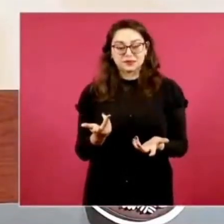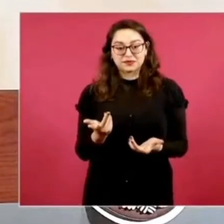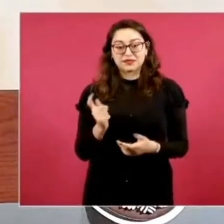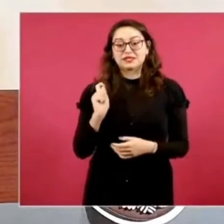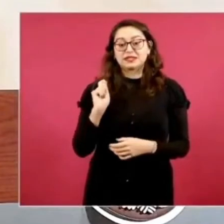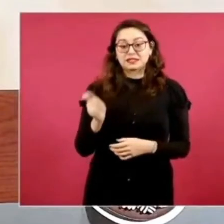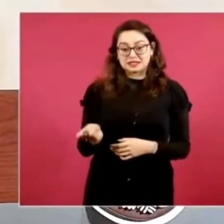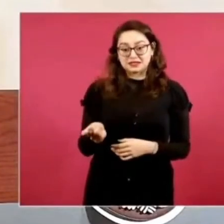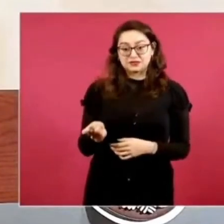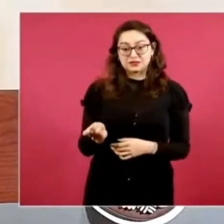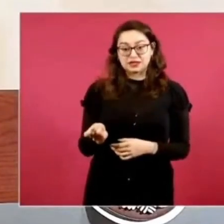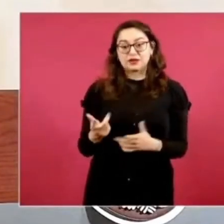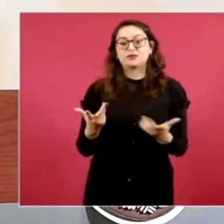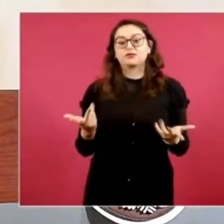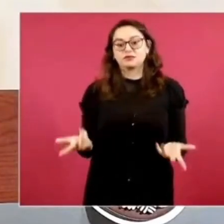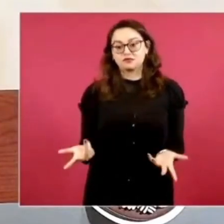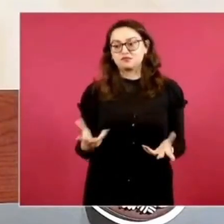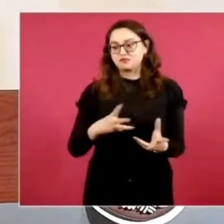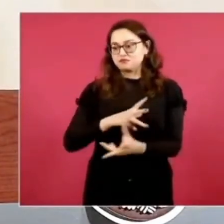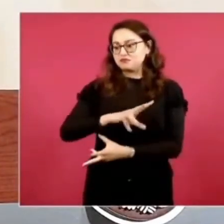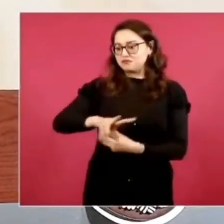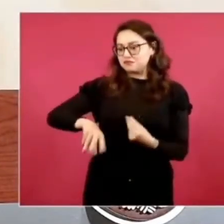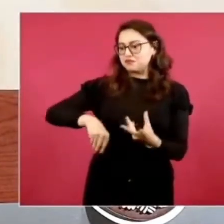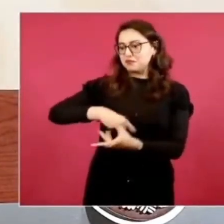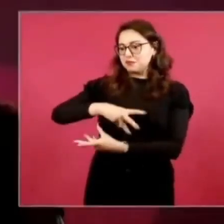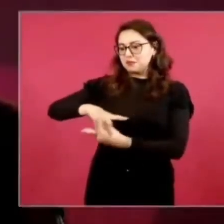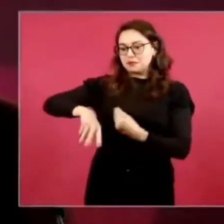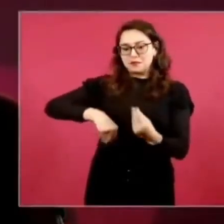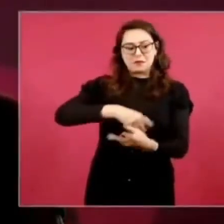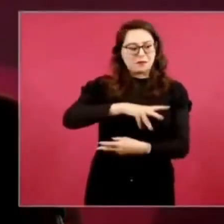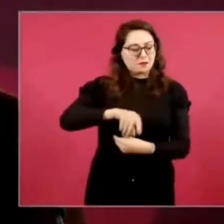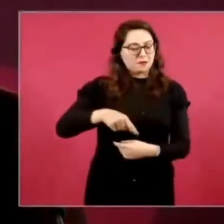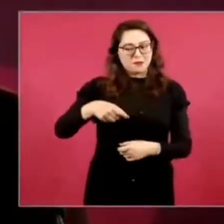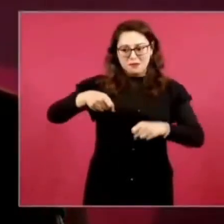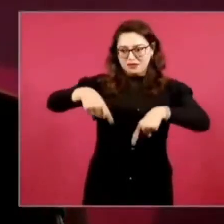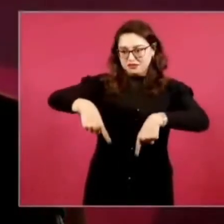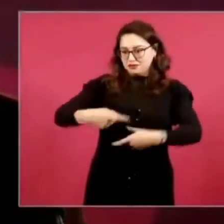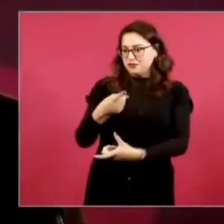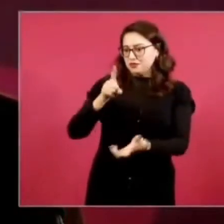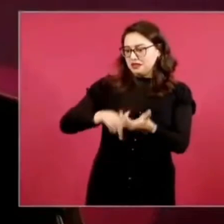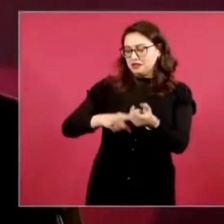significa más rentabilidad económica y significa menos contaminación.